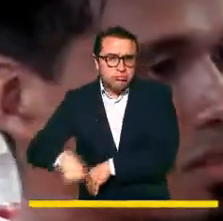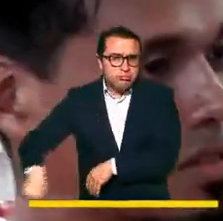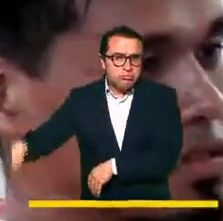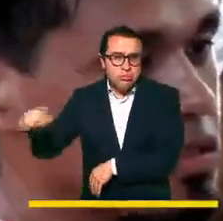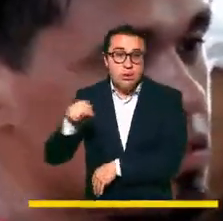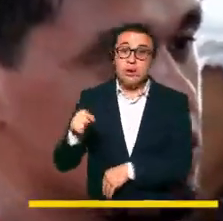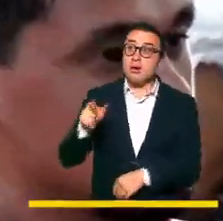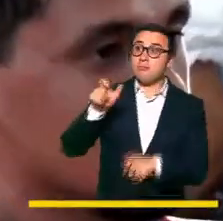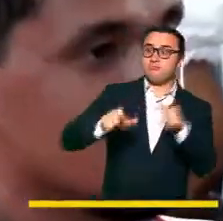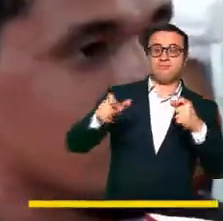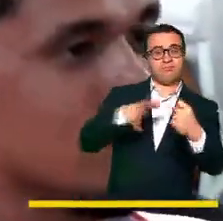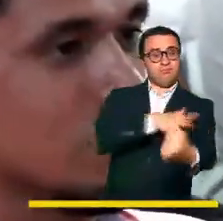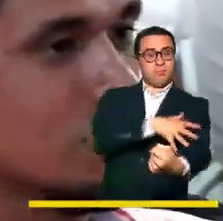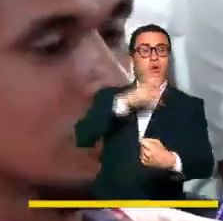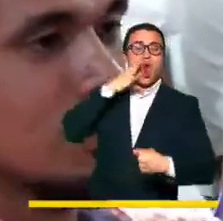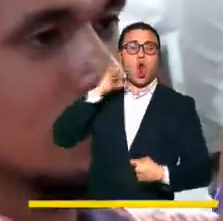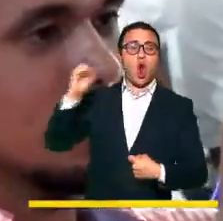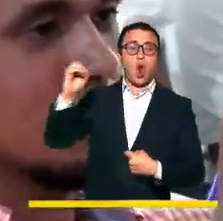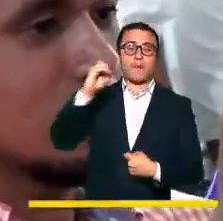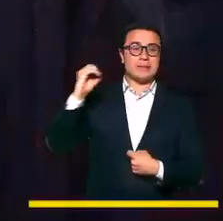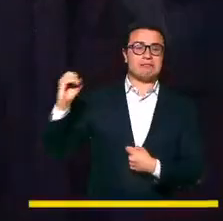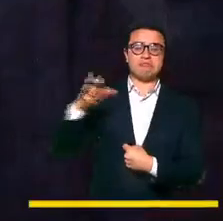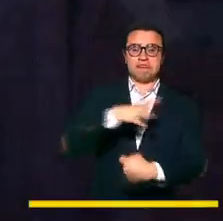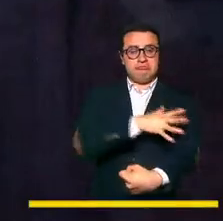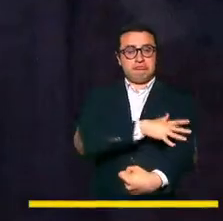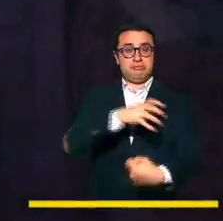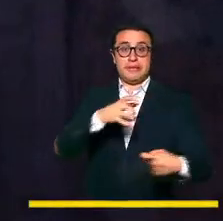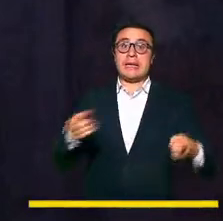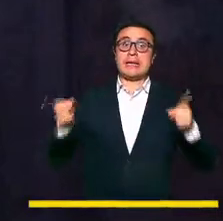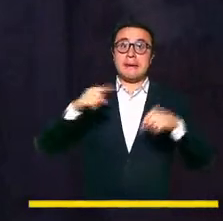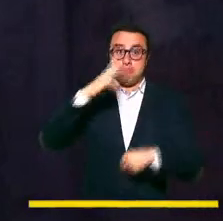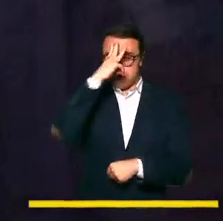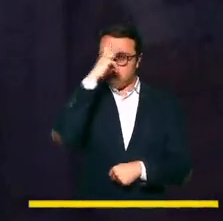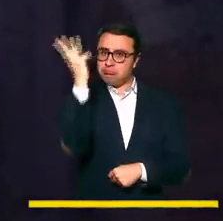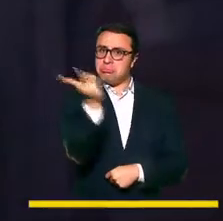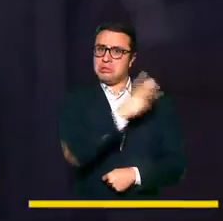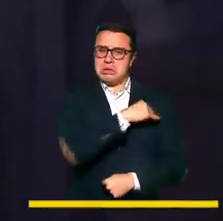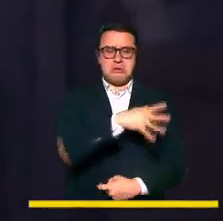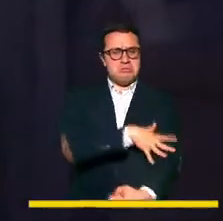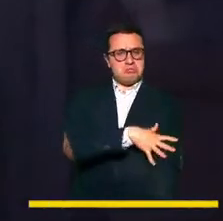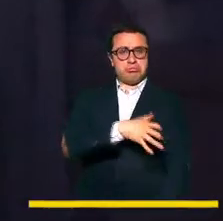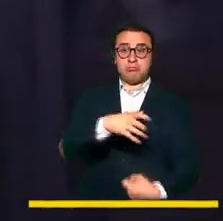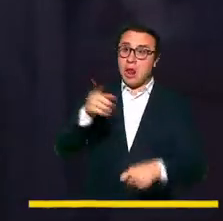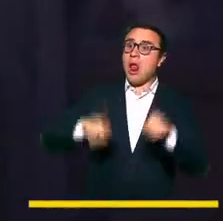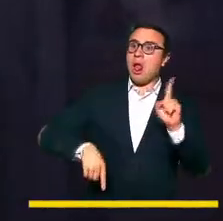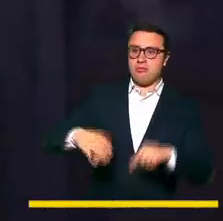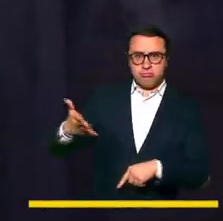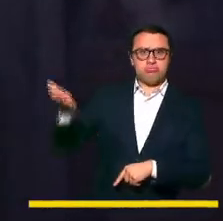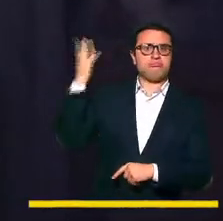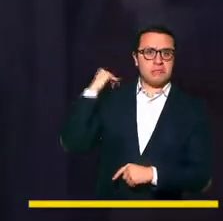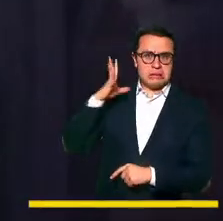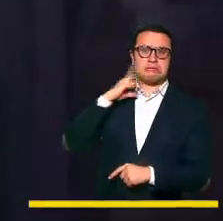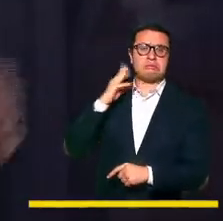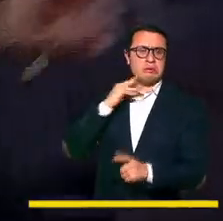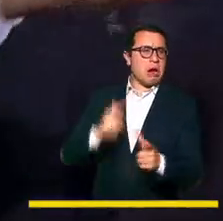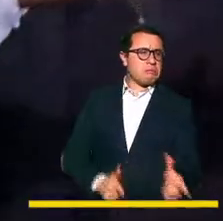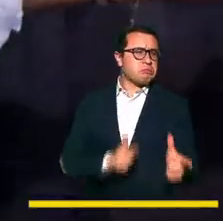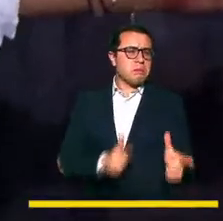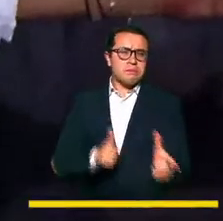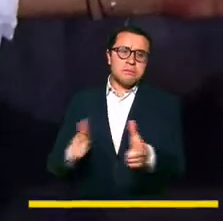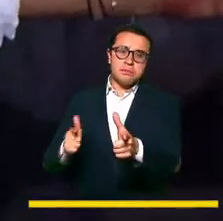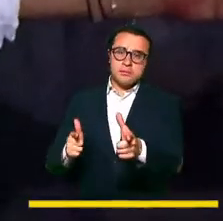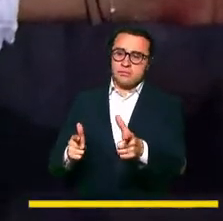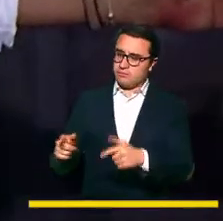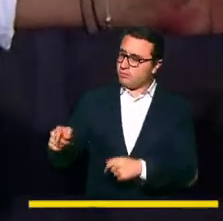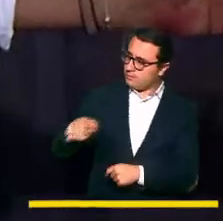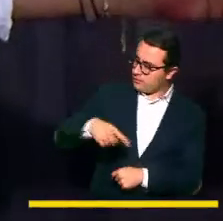hombres de poder, incluso de poder militar porque han manejado armas, han tomado ya